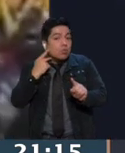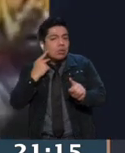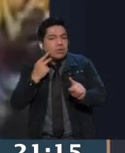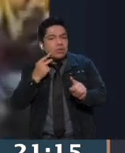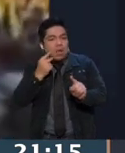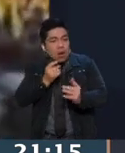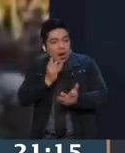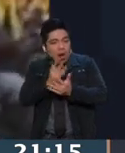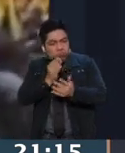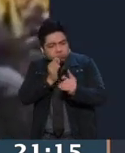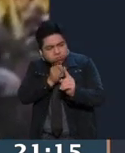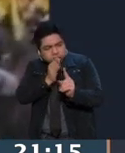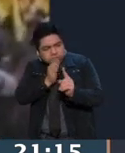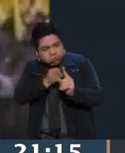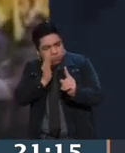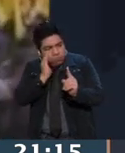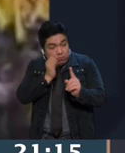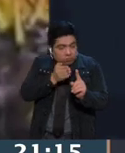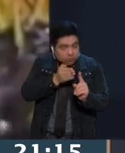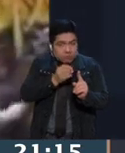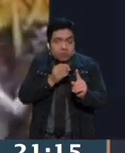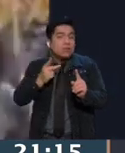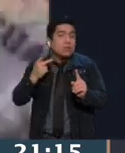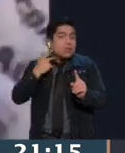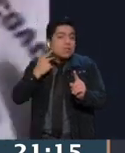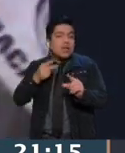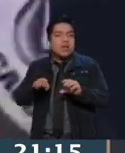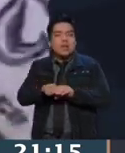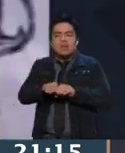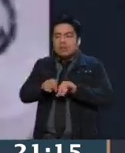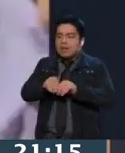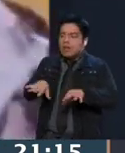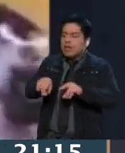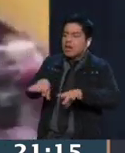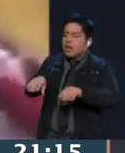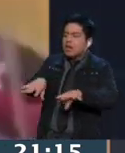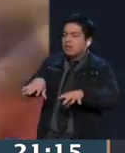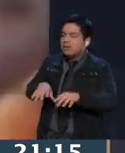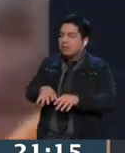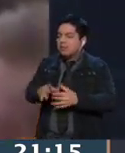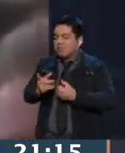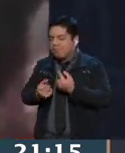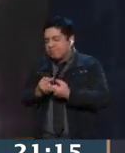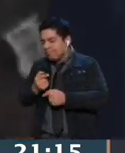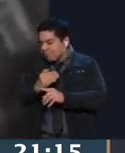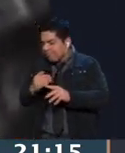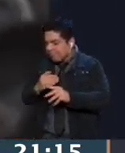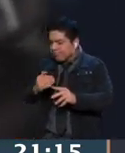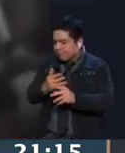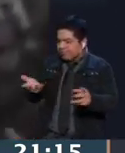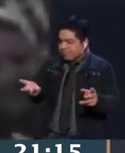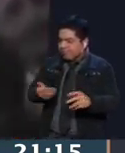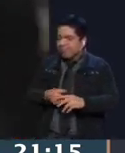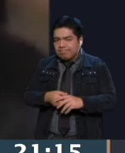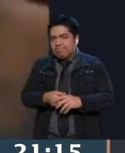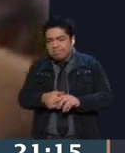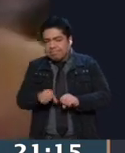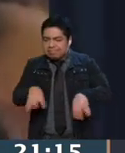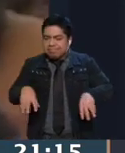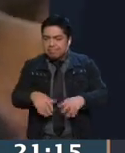lectura política, una óptica política de esta filtración, entonces estamos perdiendo la mitad de lo que en realidad está